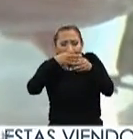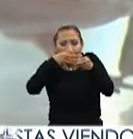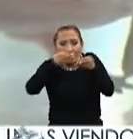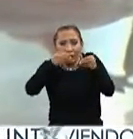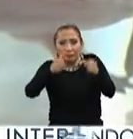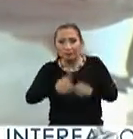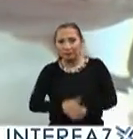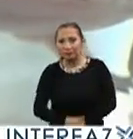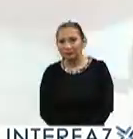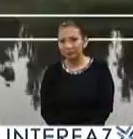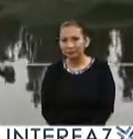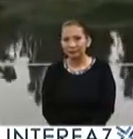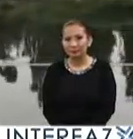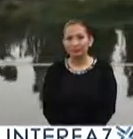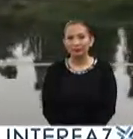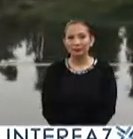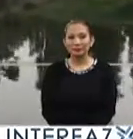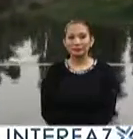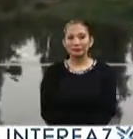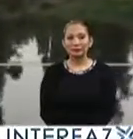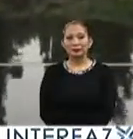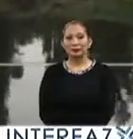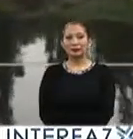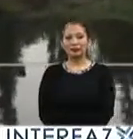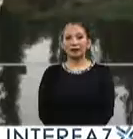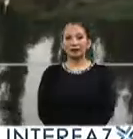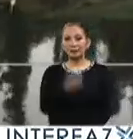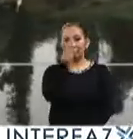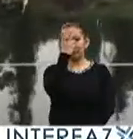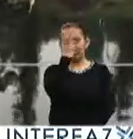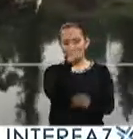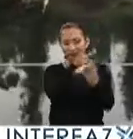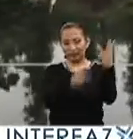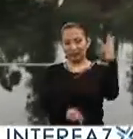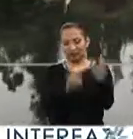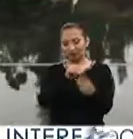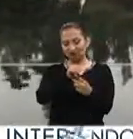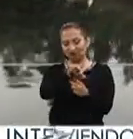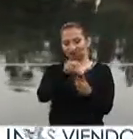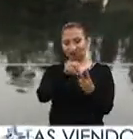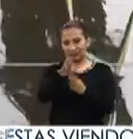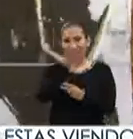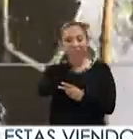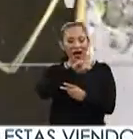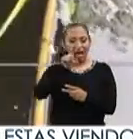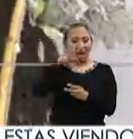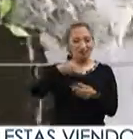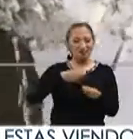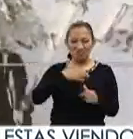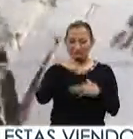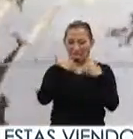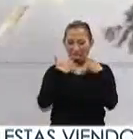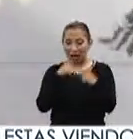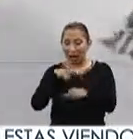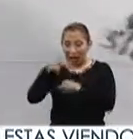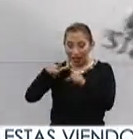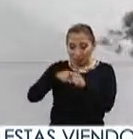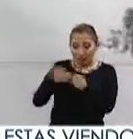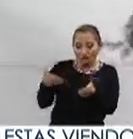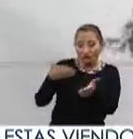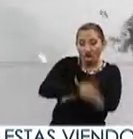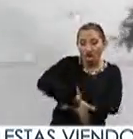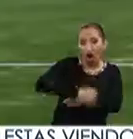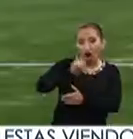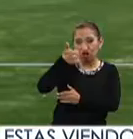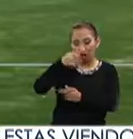extinción. Los tres efectos de esto, que es la mala calidad del agua, las especies introducidas